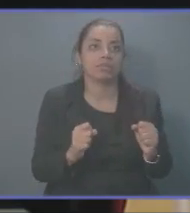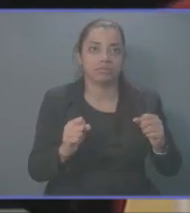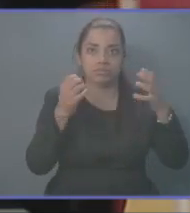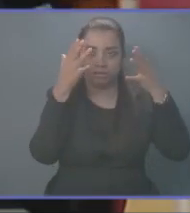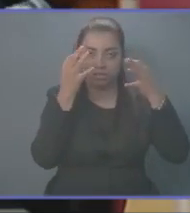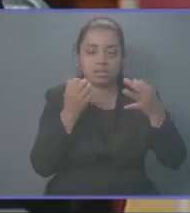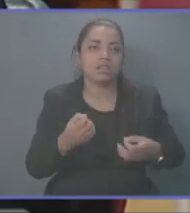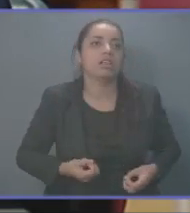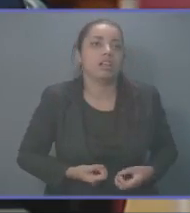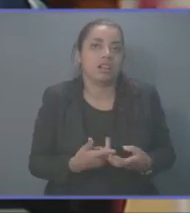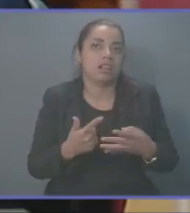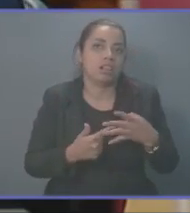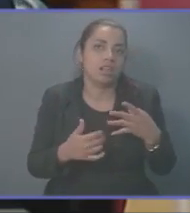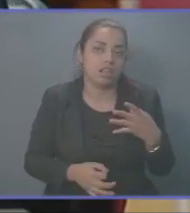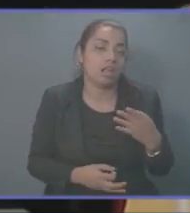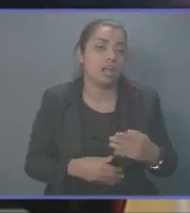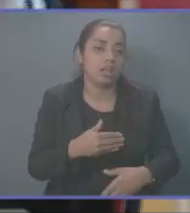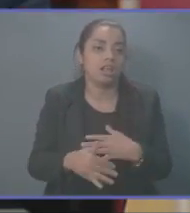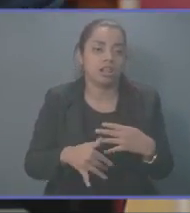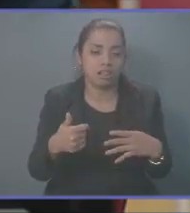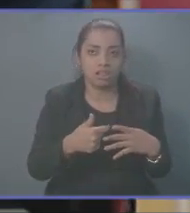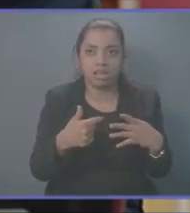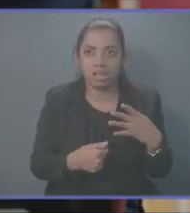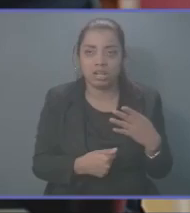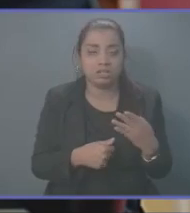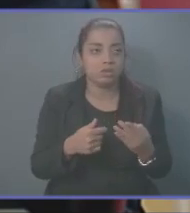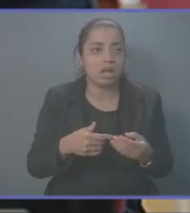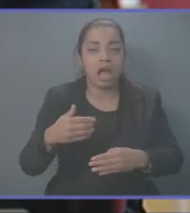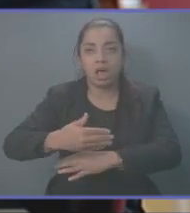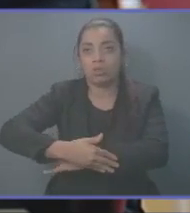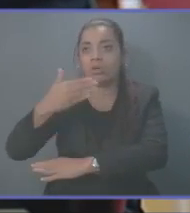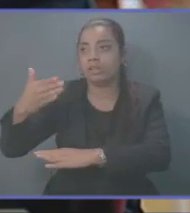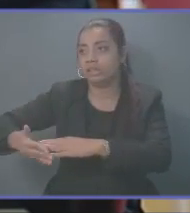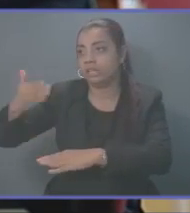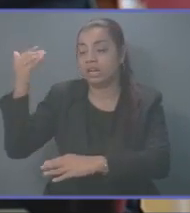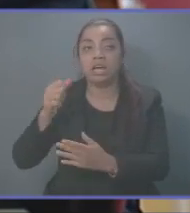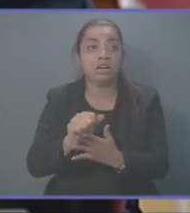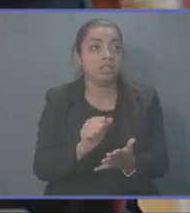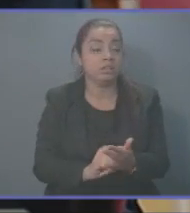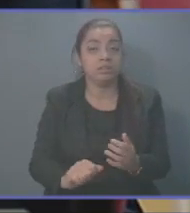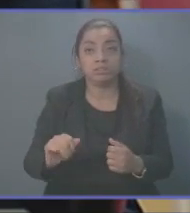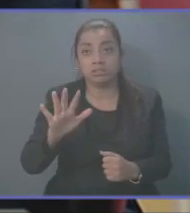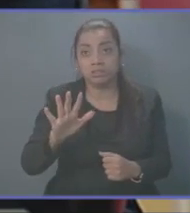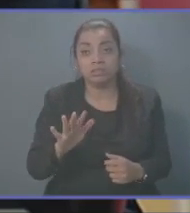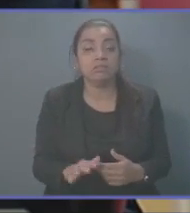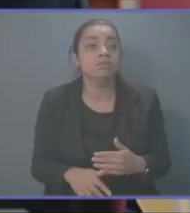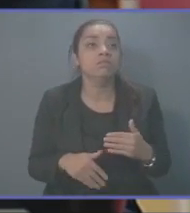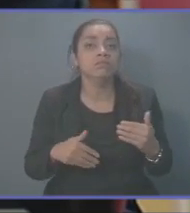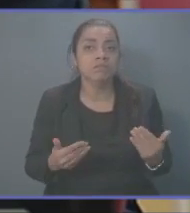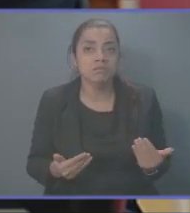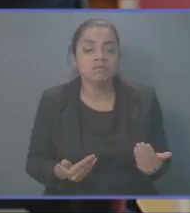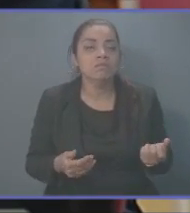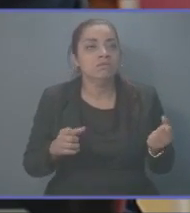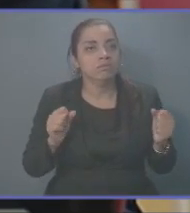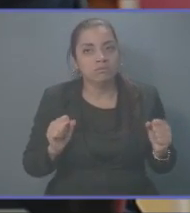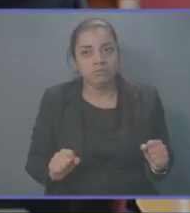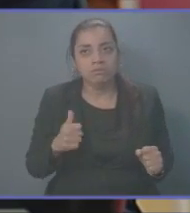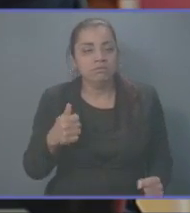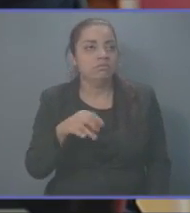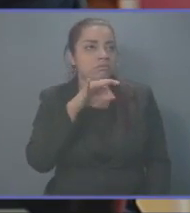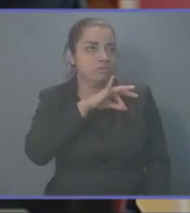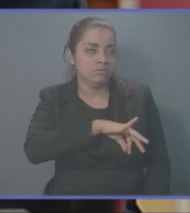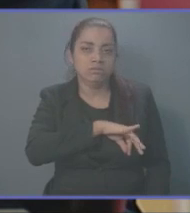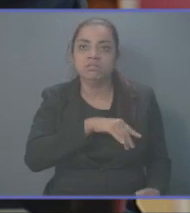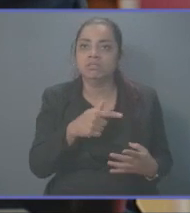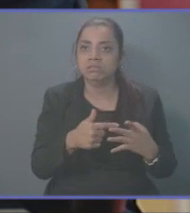declaración de mercancía lo que disponga la legislación aduanera. Artículo 5. Podrán acogerse a los beneficios que establece